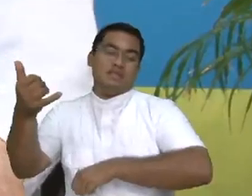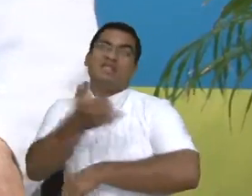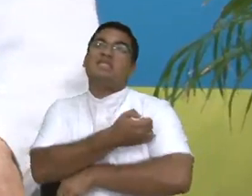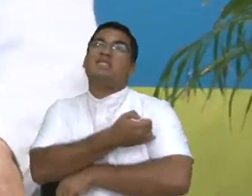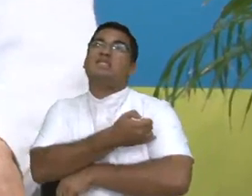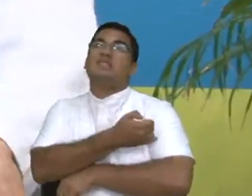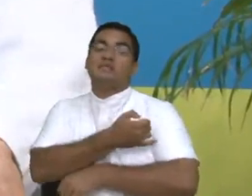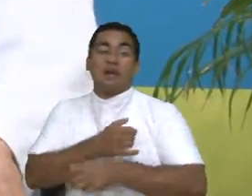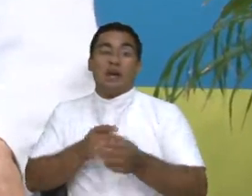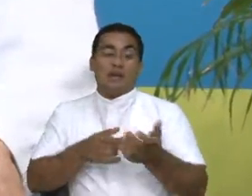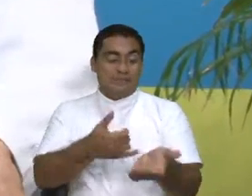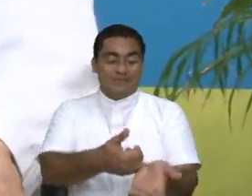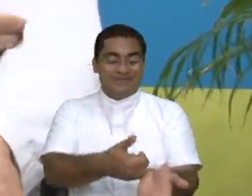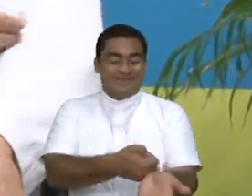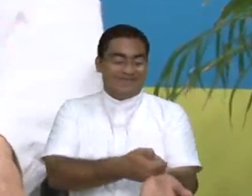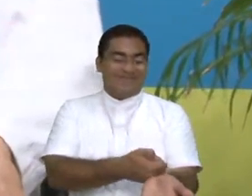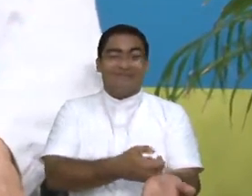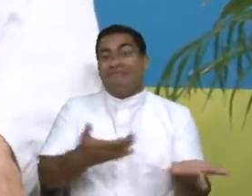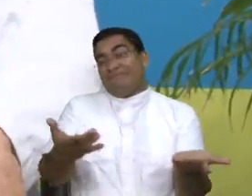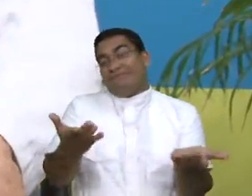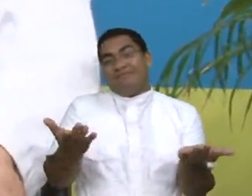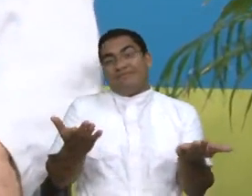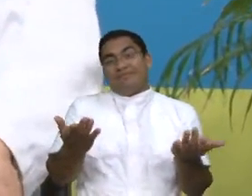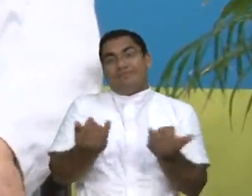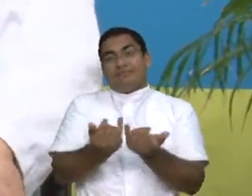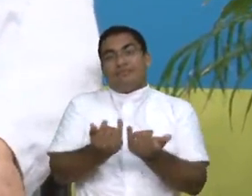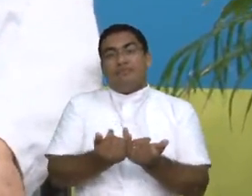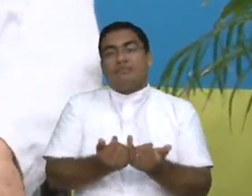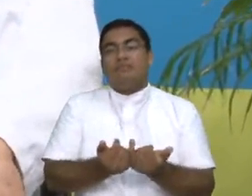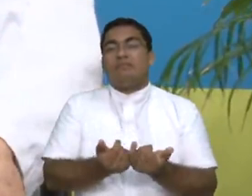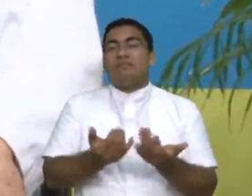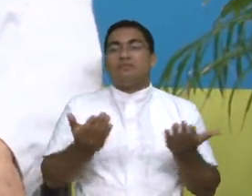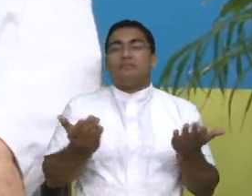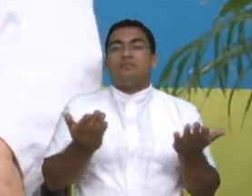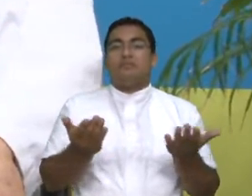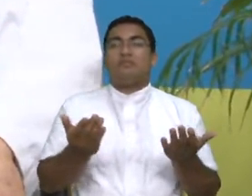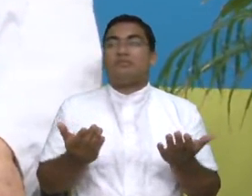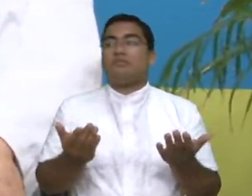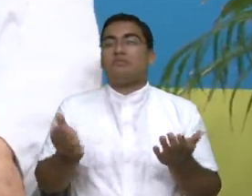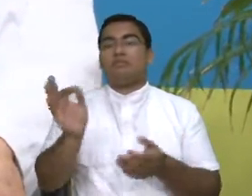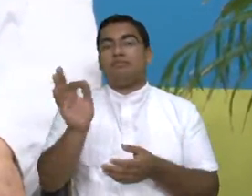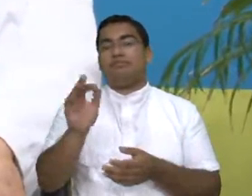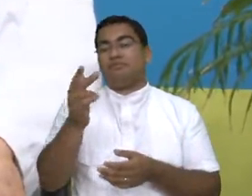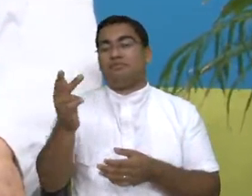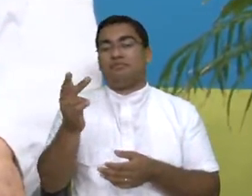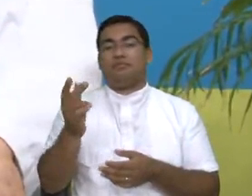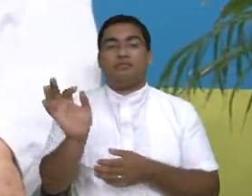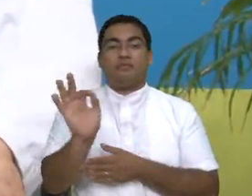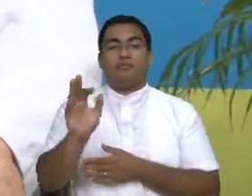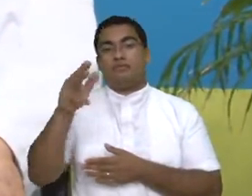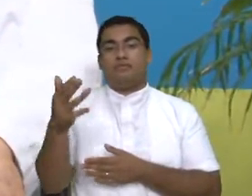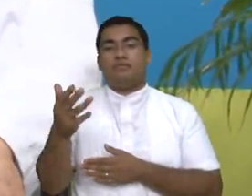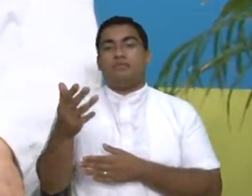Se inyecta intravenoso. Se debe poner intravenoso este tratamiento y en el caso del factor 8 y factor 9, ¿verdad? Que es el que más